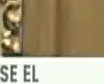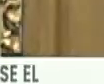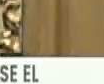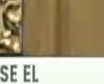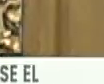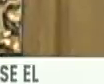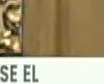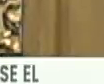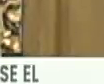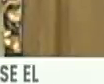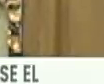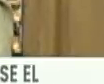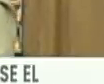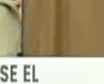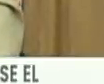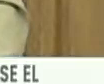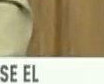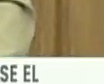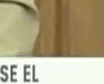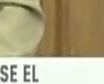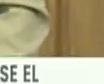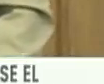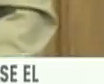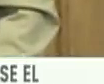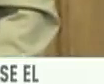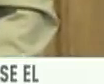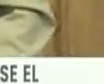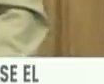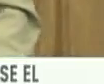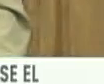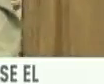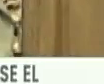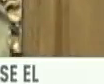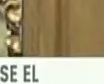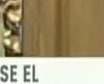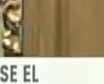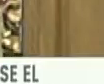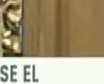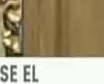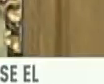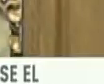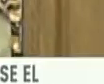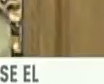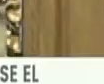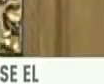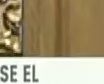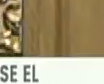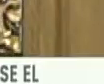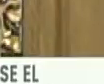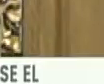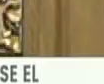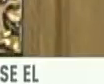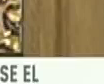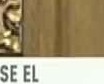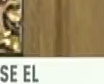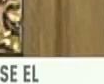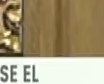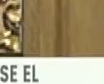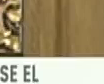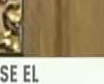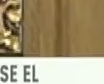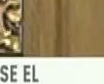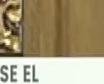¿Eh? En 45 revoluciones. Ellos no grabaron en 78 todavía. Y lo digo aquí, ellos no se molestan, porque la otra